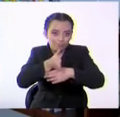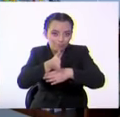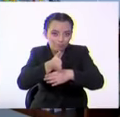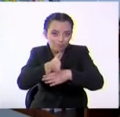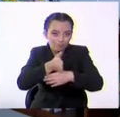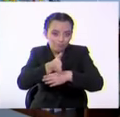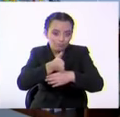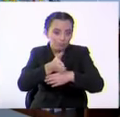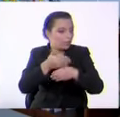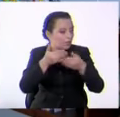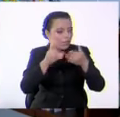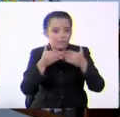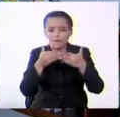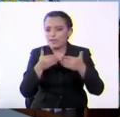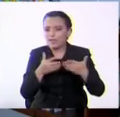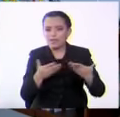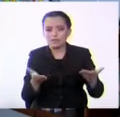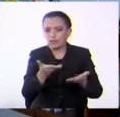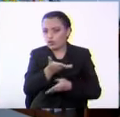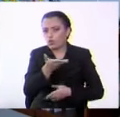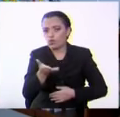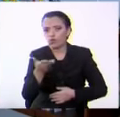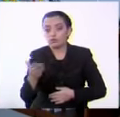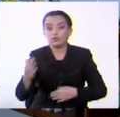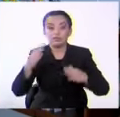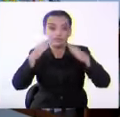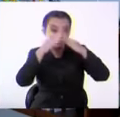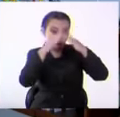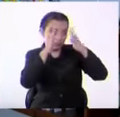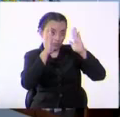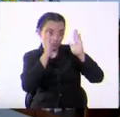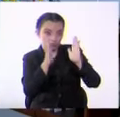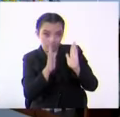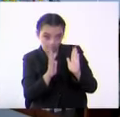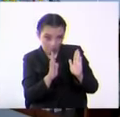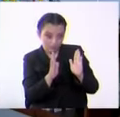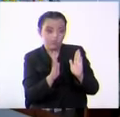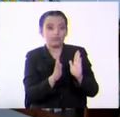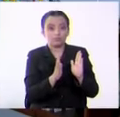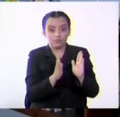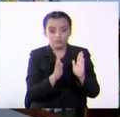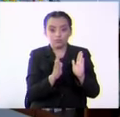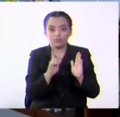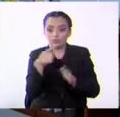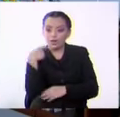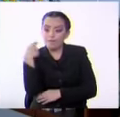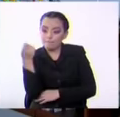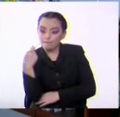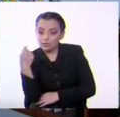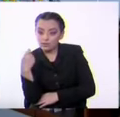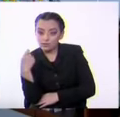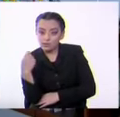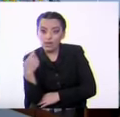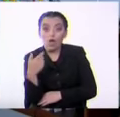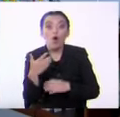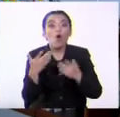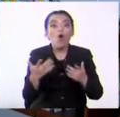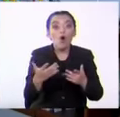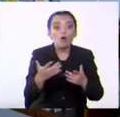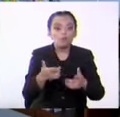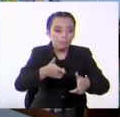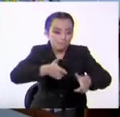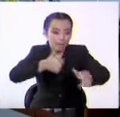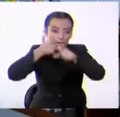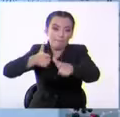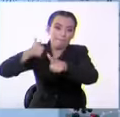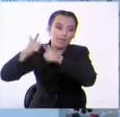un sinfín de cosas, incluso la caza. Si nosotros, por ejemplo, pescamos, estamos obteniendo un bien